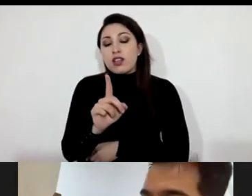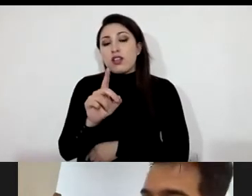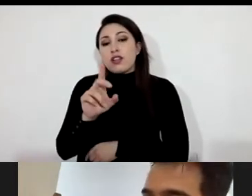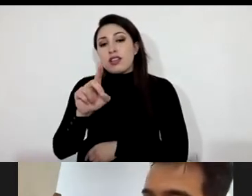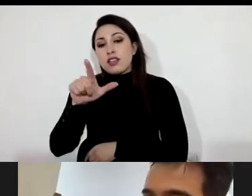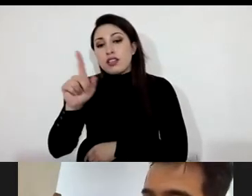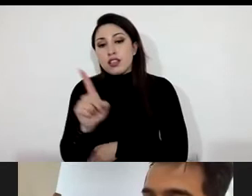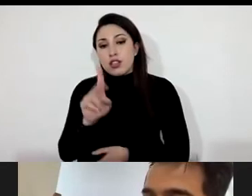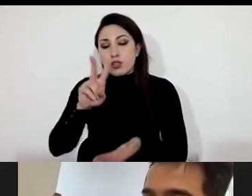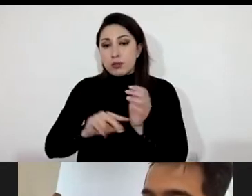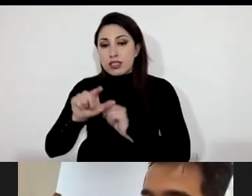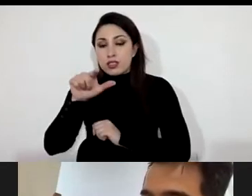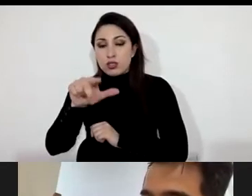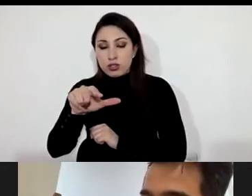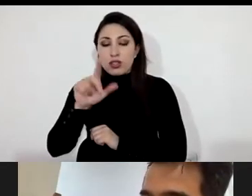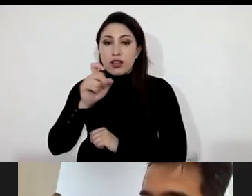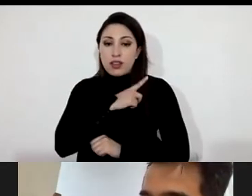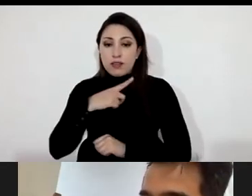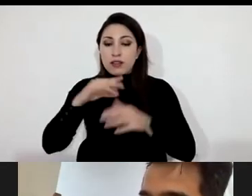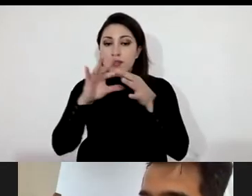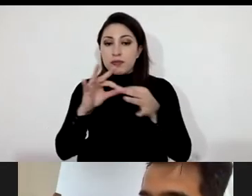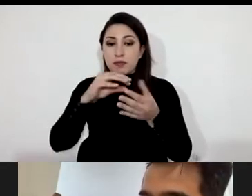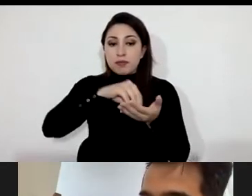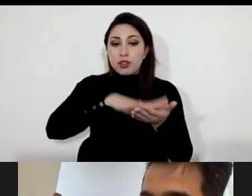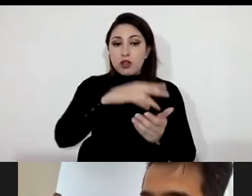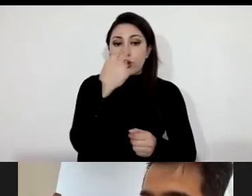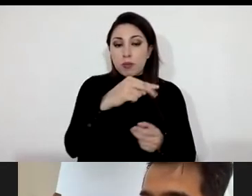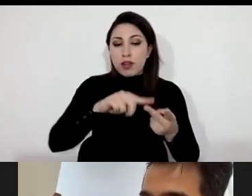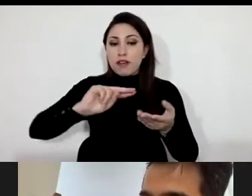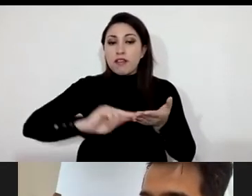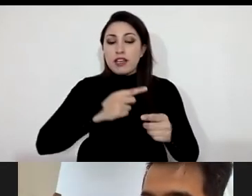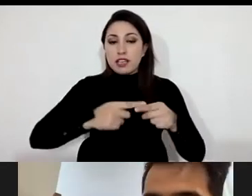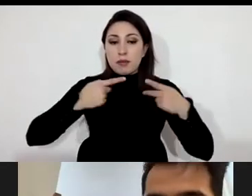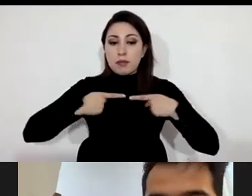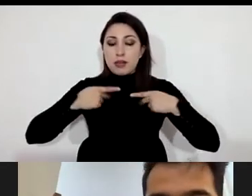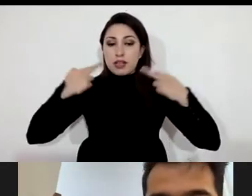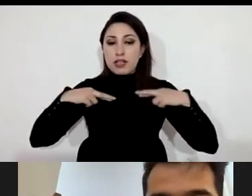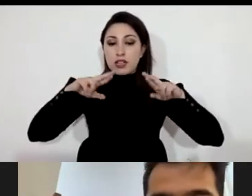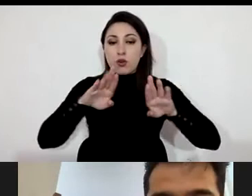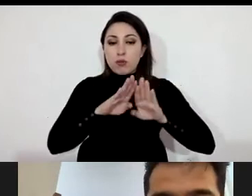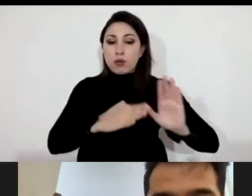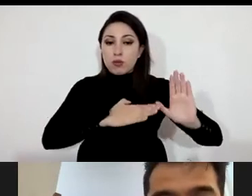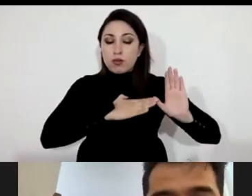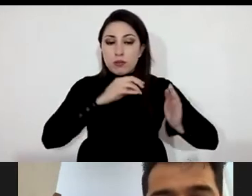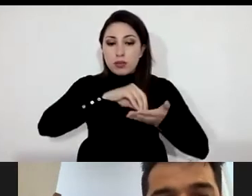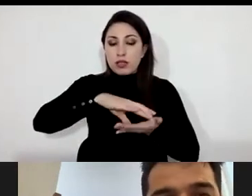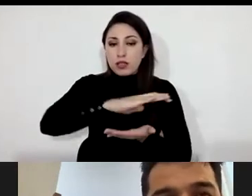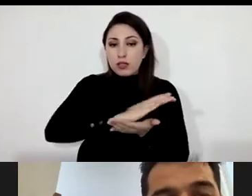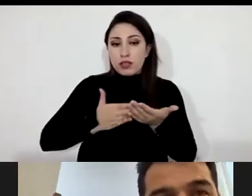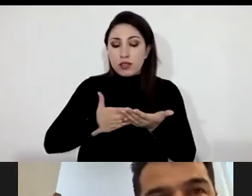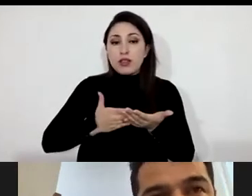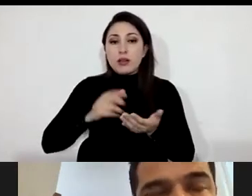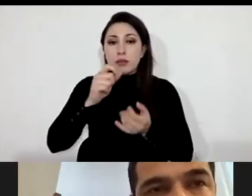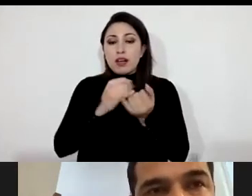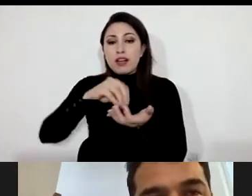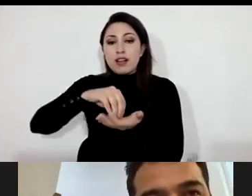OM/DGAJ-DCVO/I-37/2018, en el que se deberá informar el nombre, firma y rúbrica del representante legal de la persona moral comodante, así como el acta del